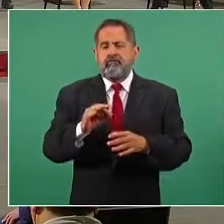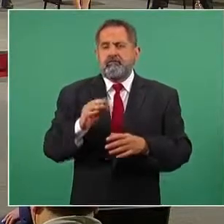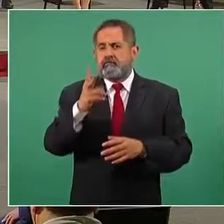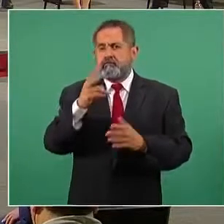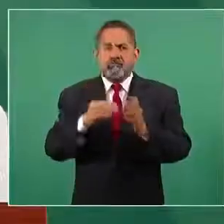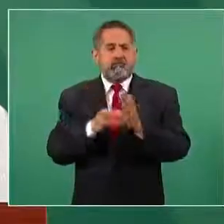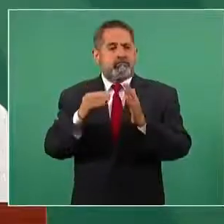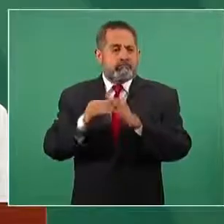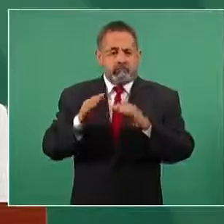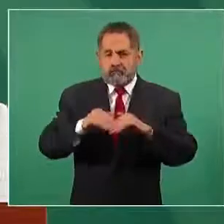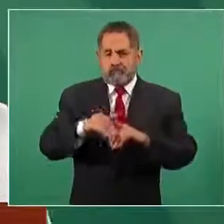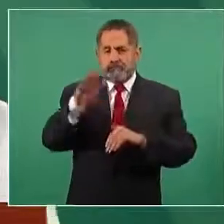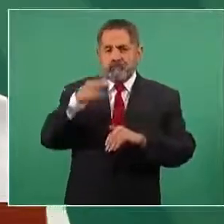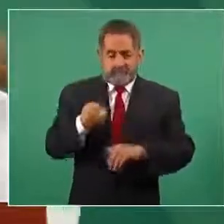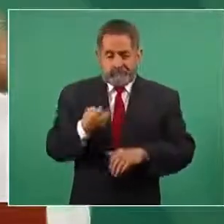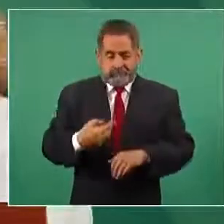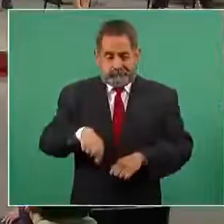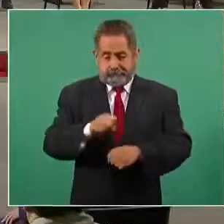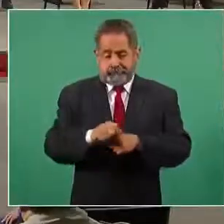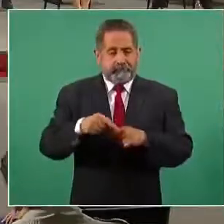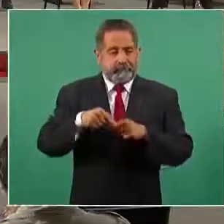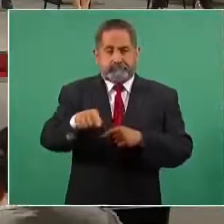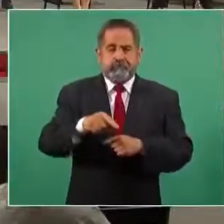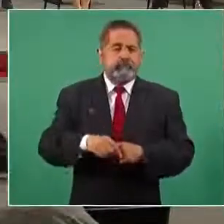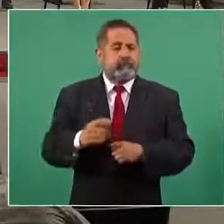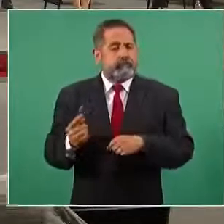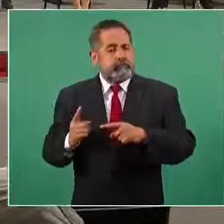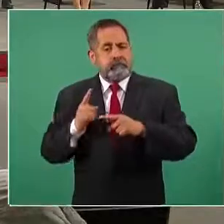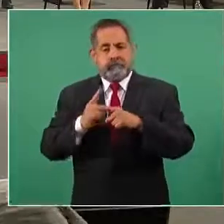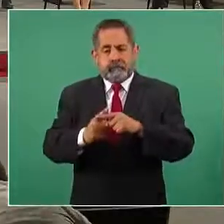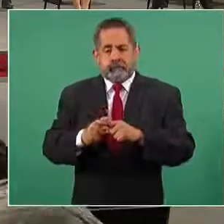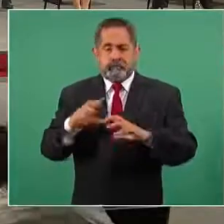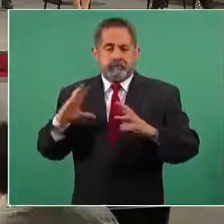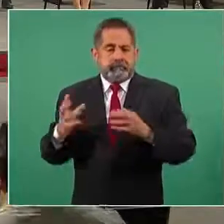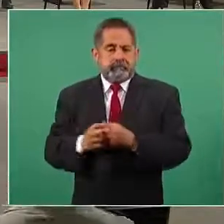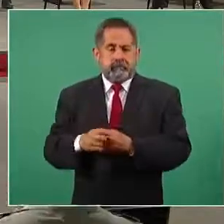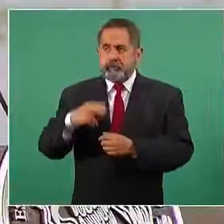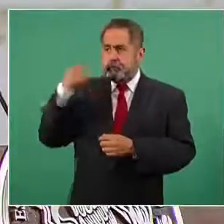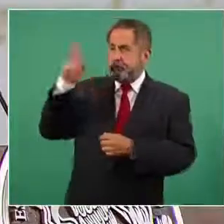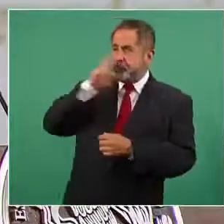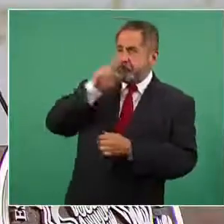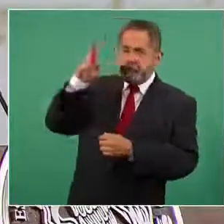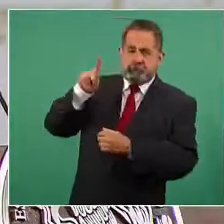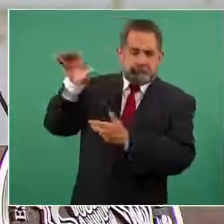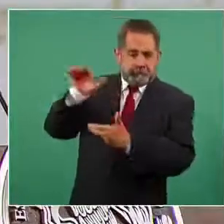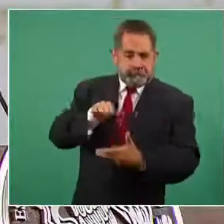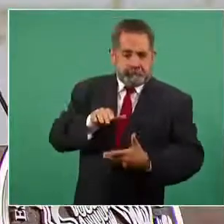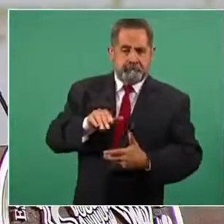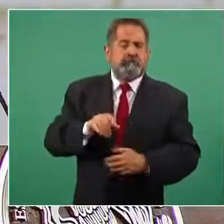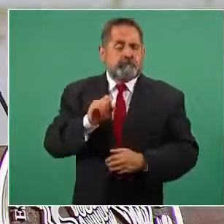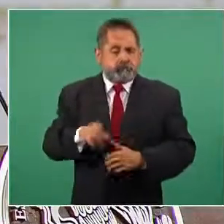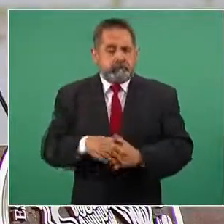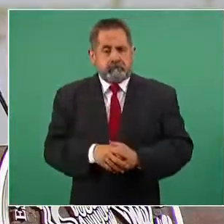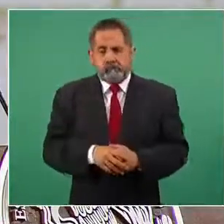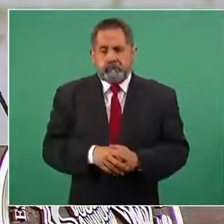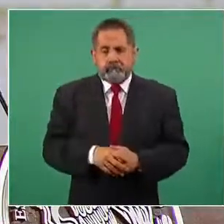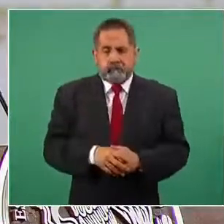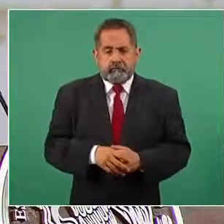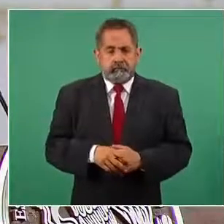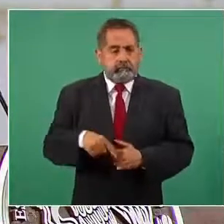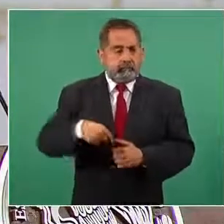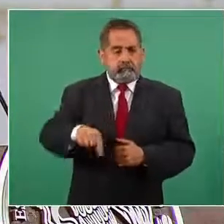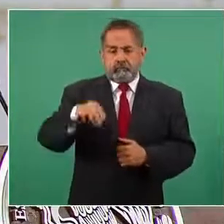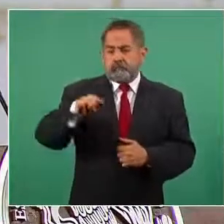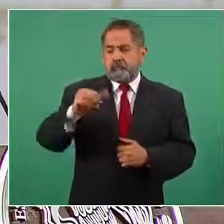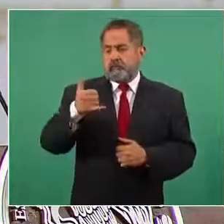2 millones de vacunas esta misma semana y 500.000 de Sputnik V. Para el mes de mayo estamos contemplando